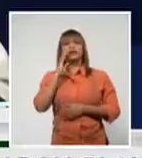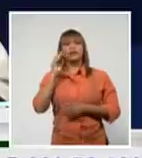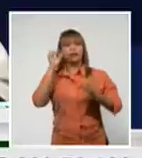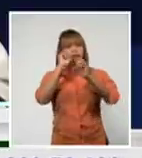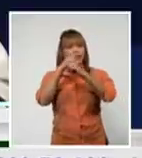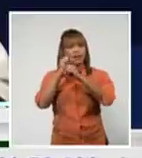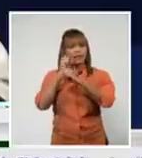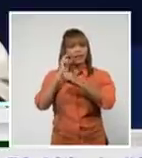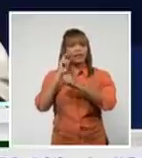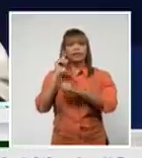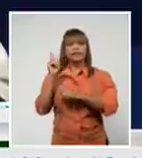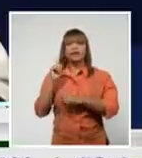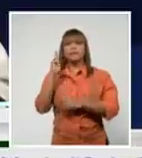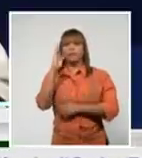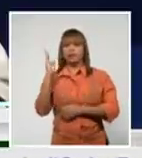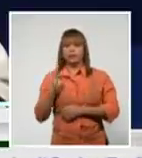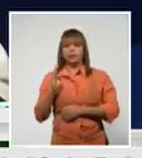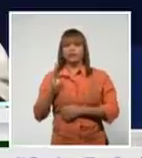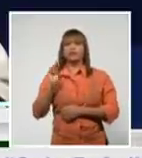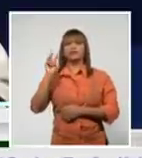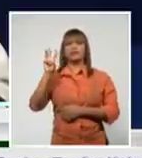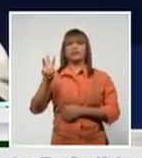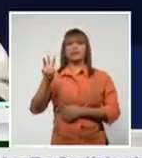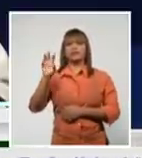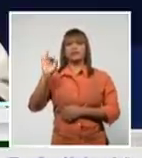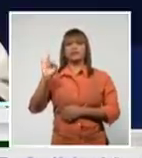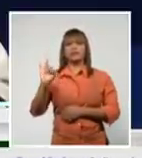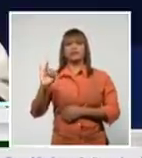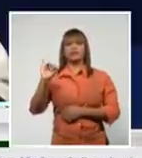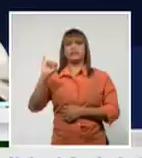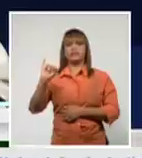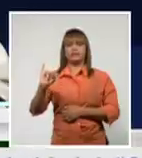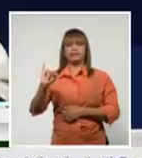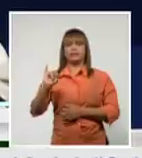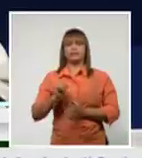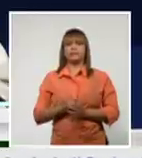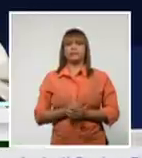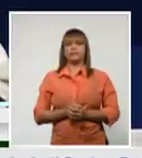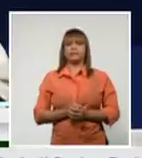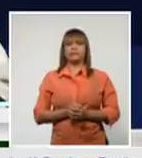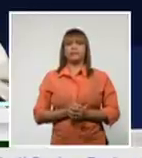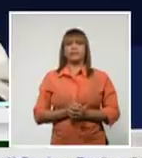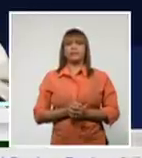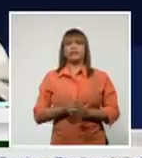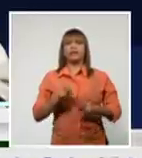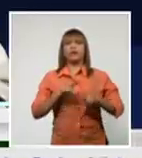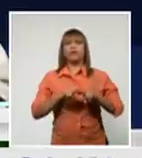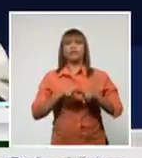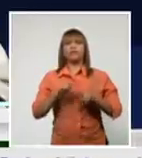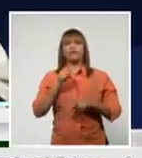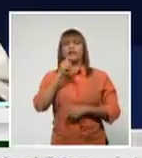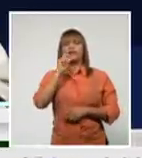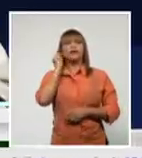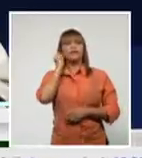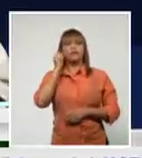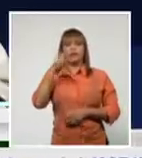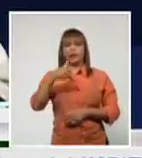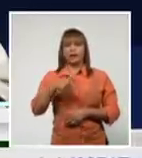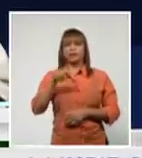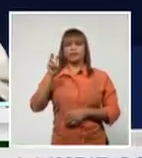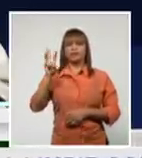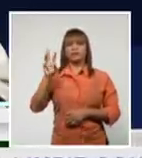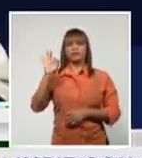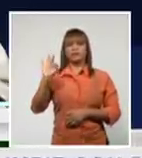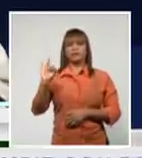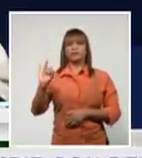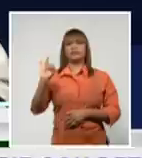y Biotecnología, 376, los del Hospital Manuel Fajardo, 370, los del